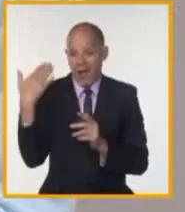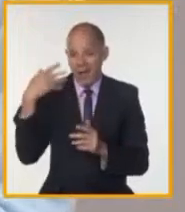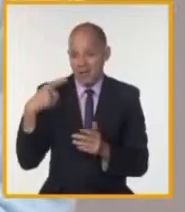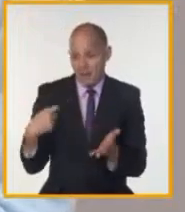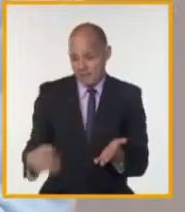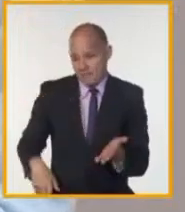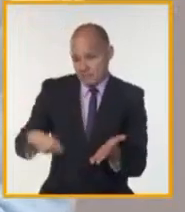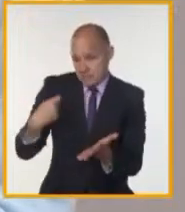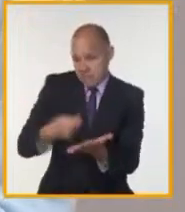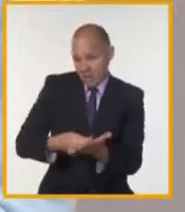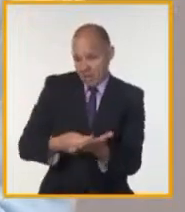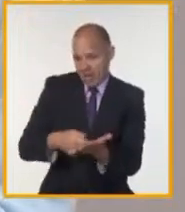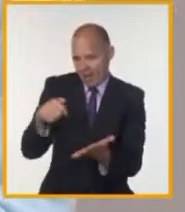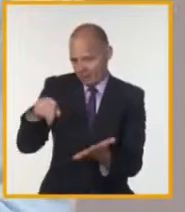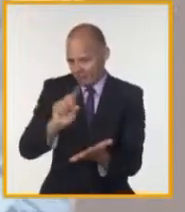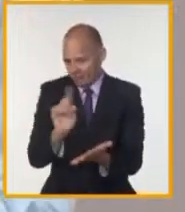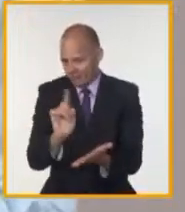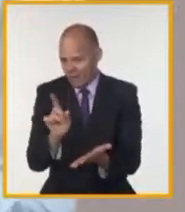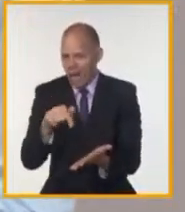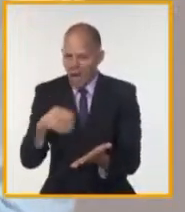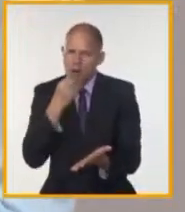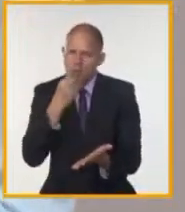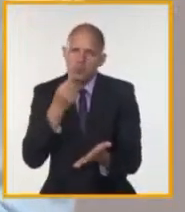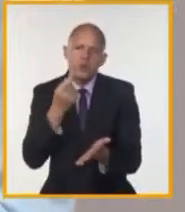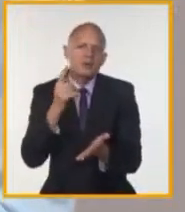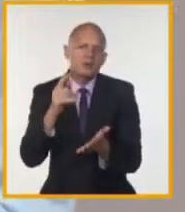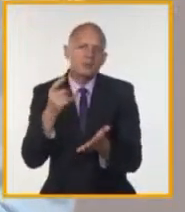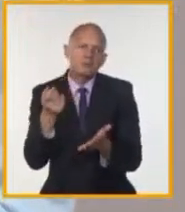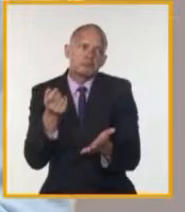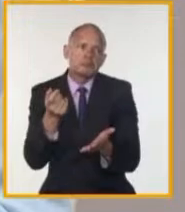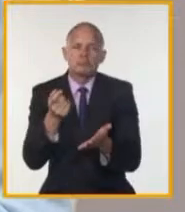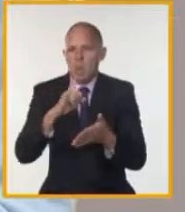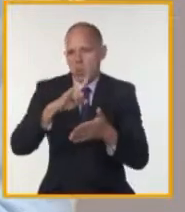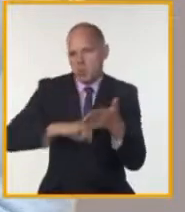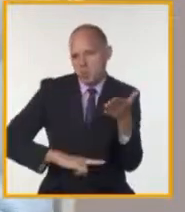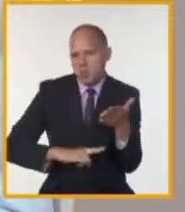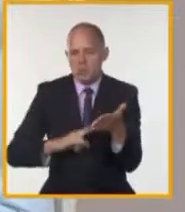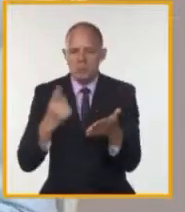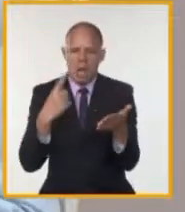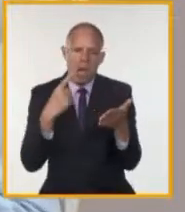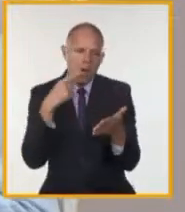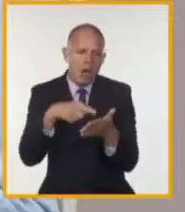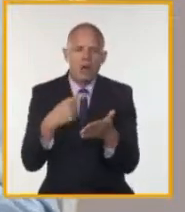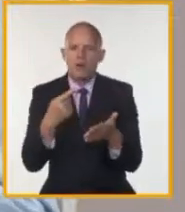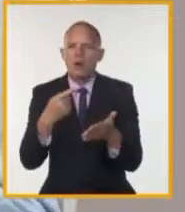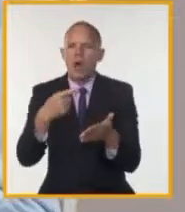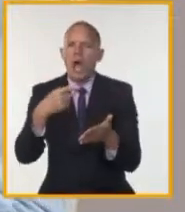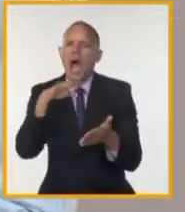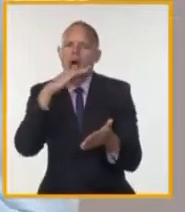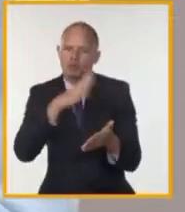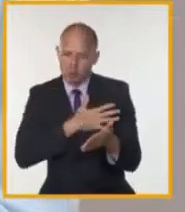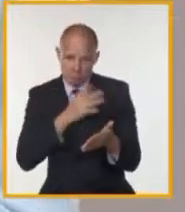Nosotros hoy, en lo que va de año, hemos ingresado más de 7 millones de pesos.